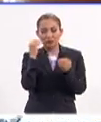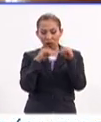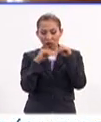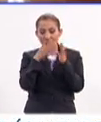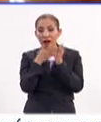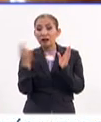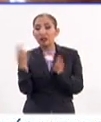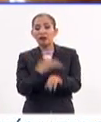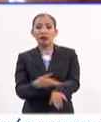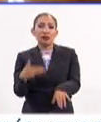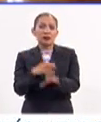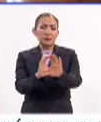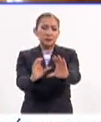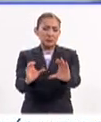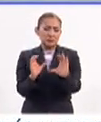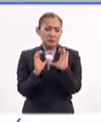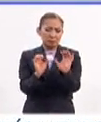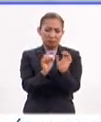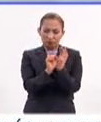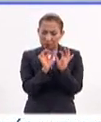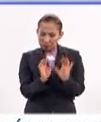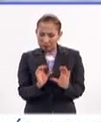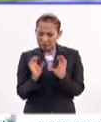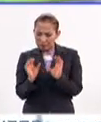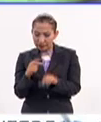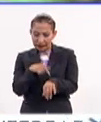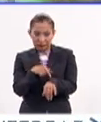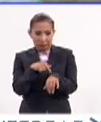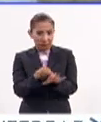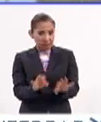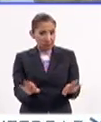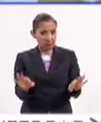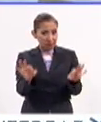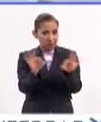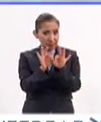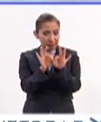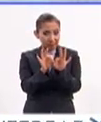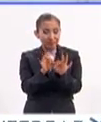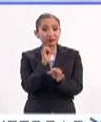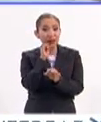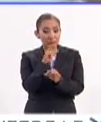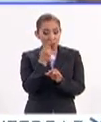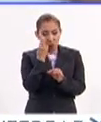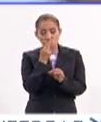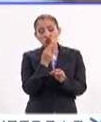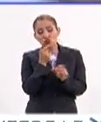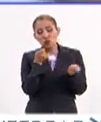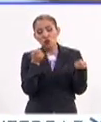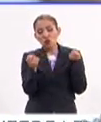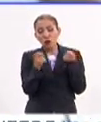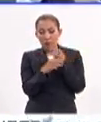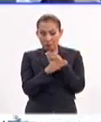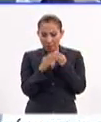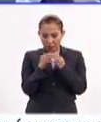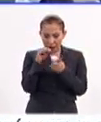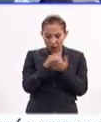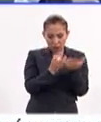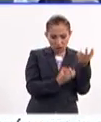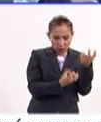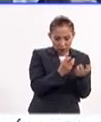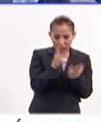producción requiere un proceso cuidadoso y sistemático donde el tiempo es un factor fundamental, así como el manejo y control de los elementos